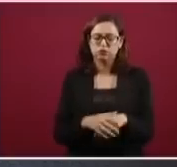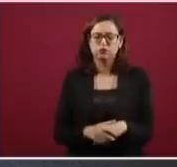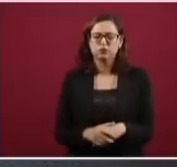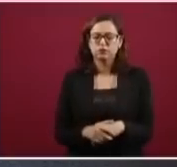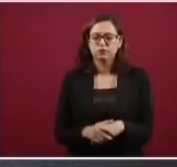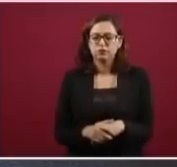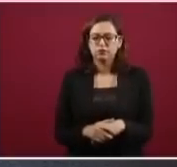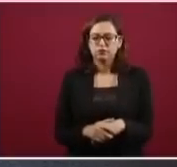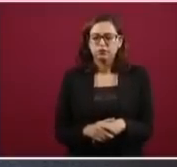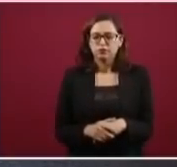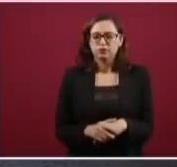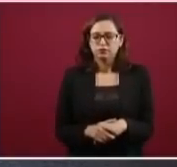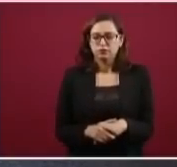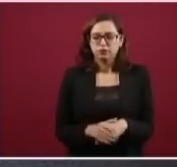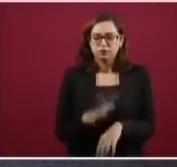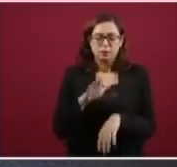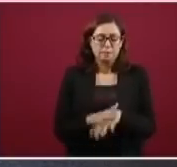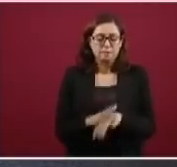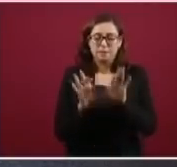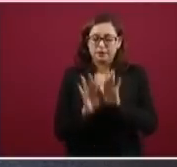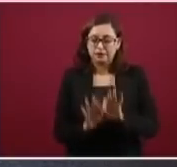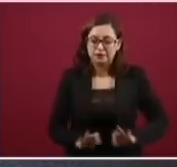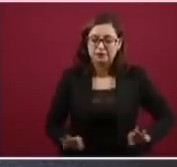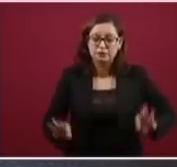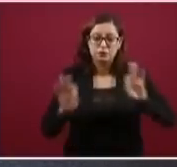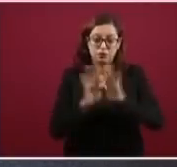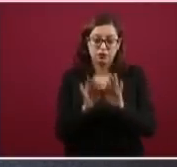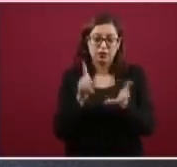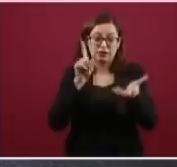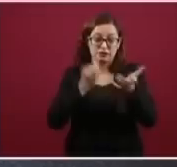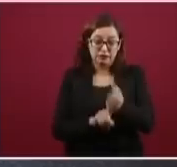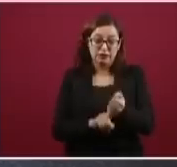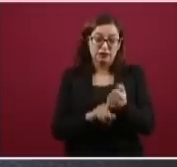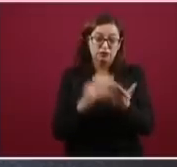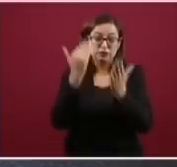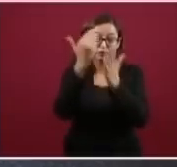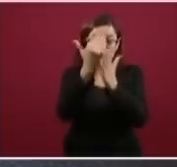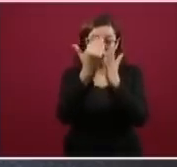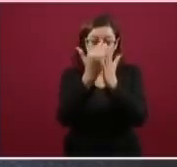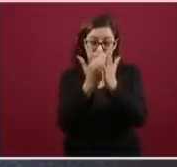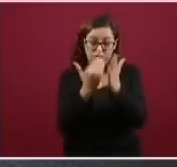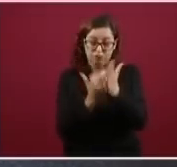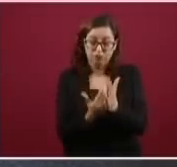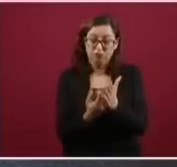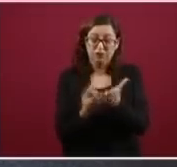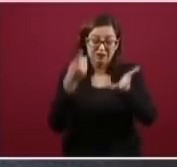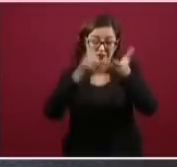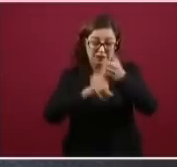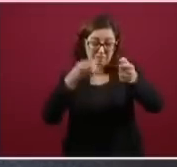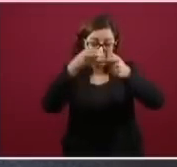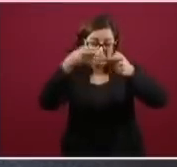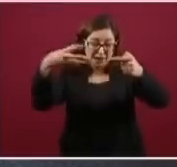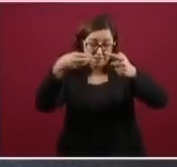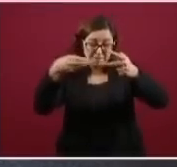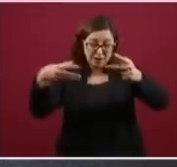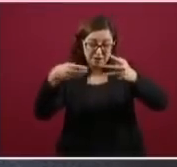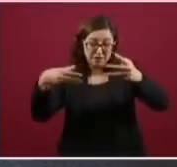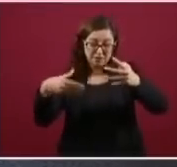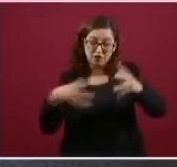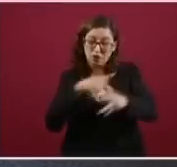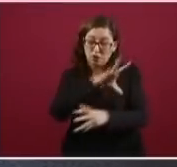son los supuestos macroeconómicos que vienen dentro del marco macro que viene dentro de los criterios generales de política económica